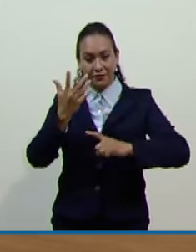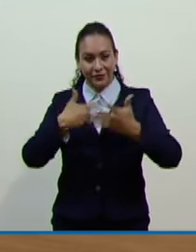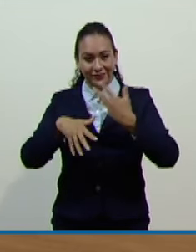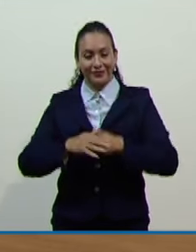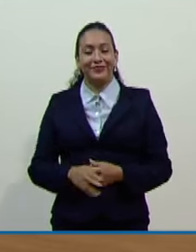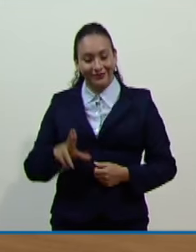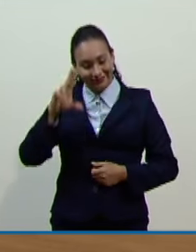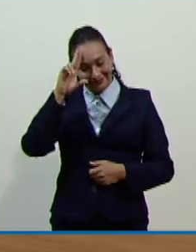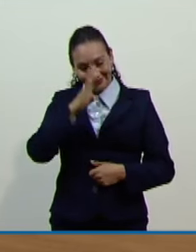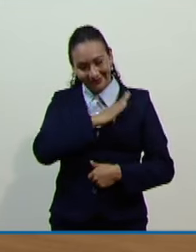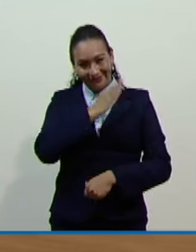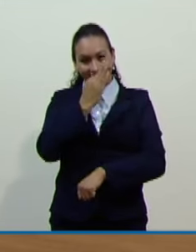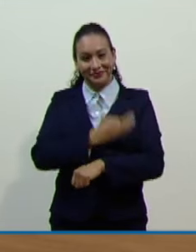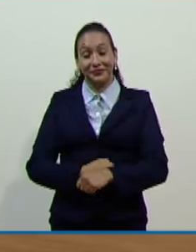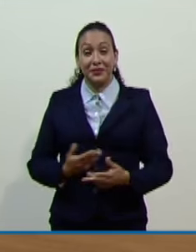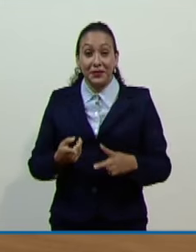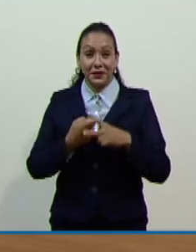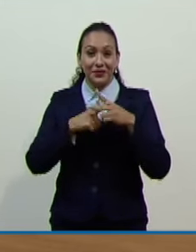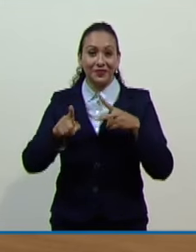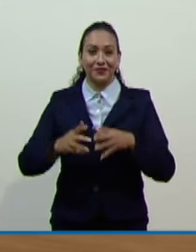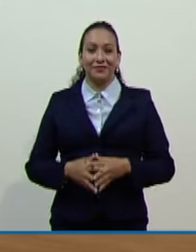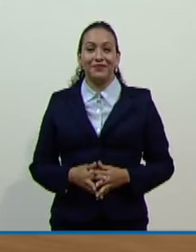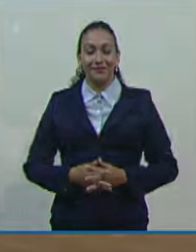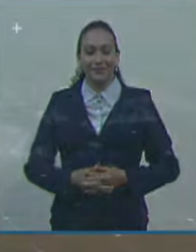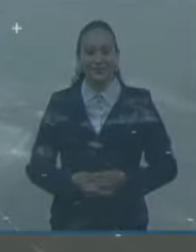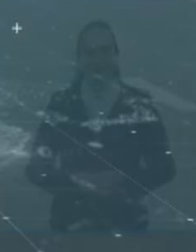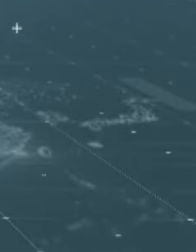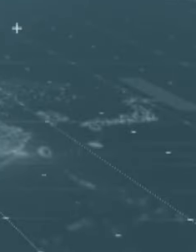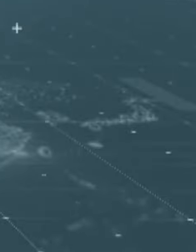interpretación en lengua de señas mexicana. Comenzamos.